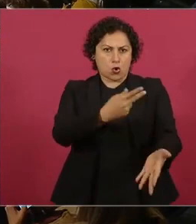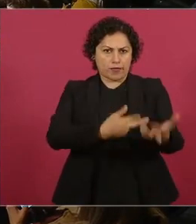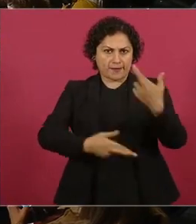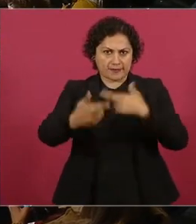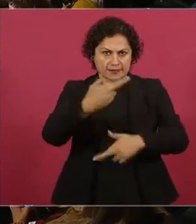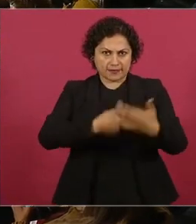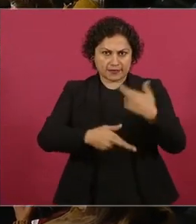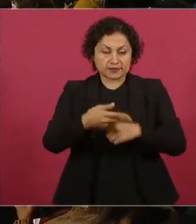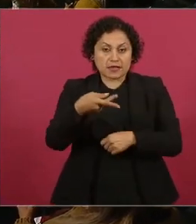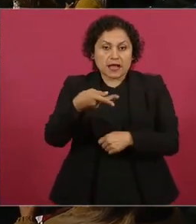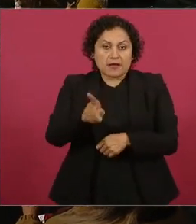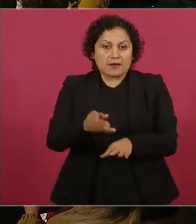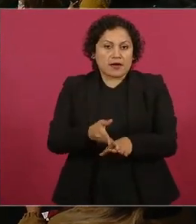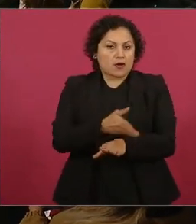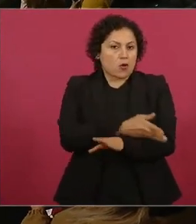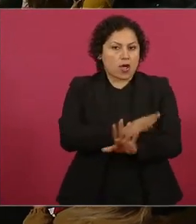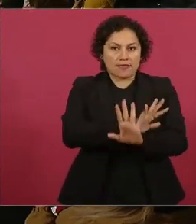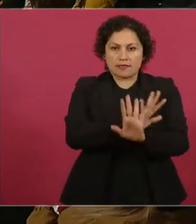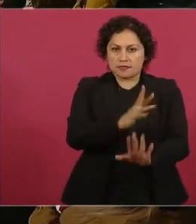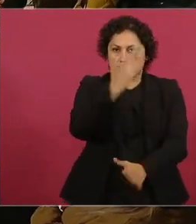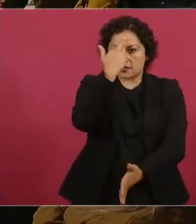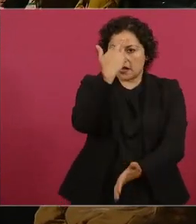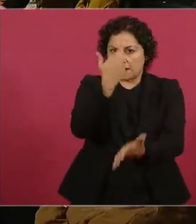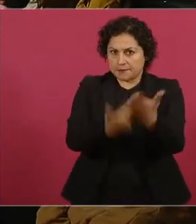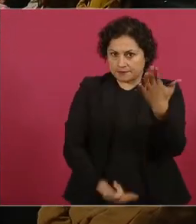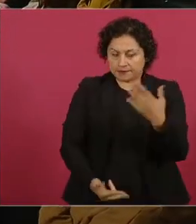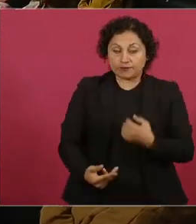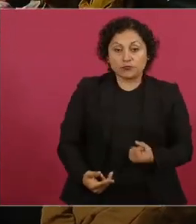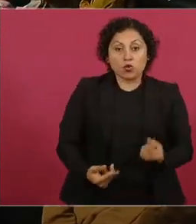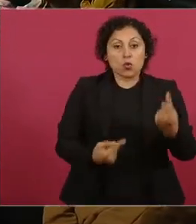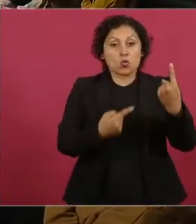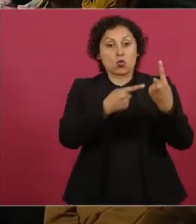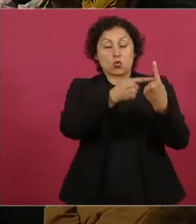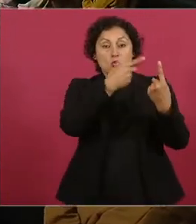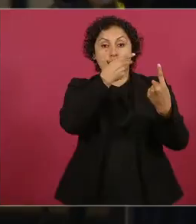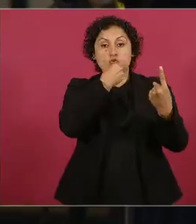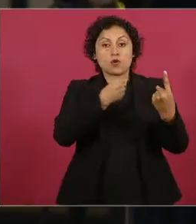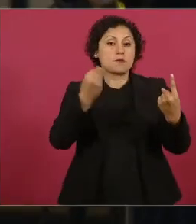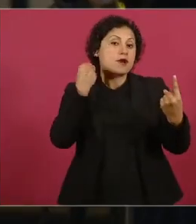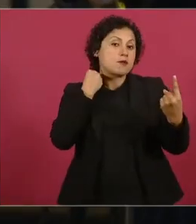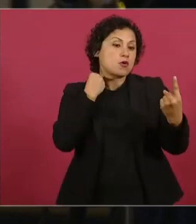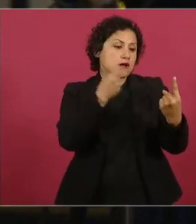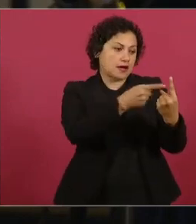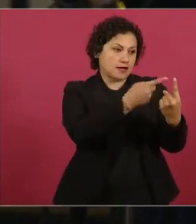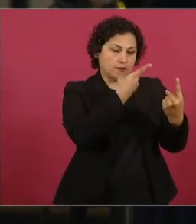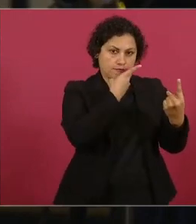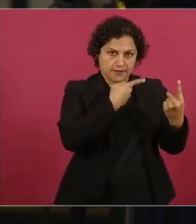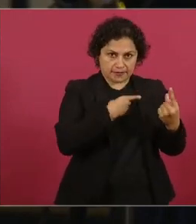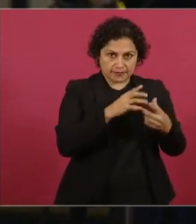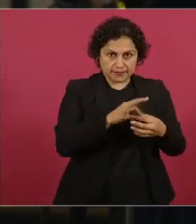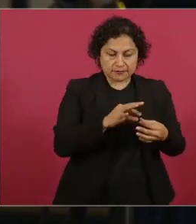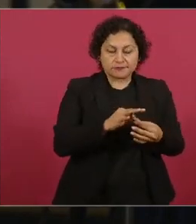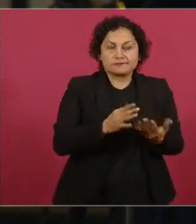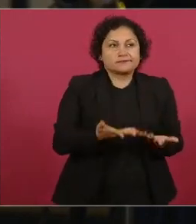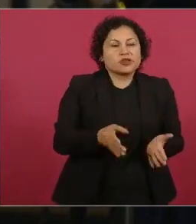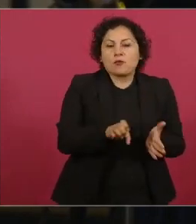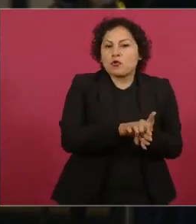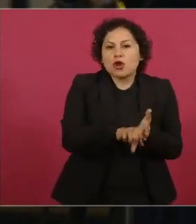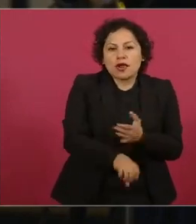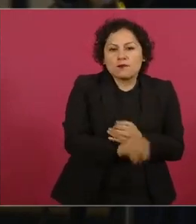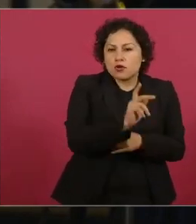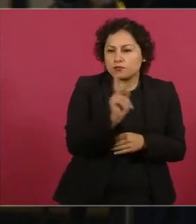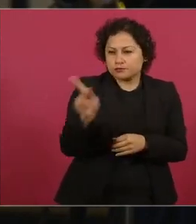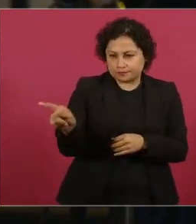ya existió. Nos explicaba un abogado que es como si alguien roba algo, algún objeto